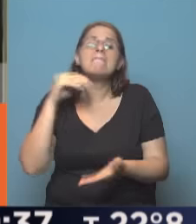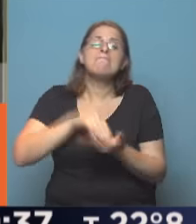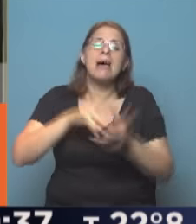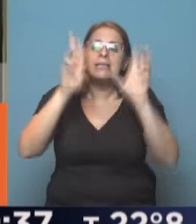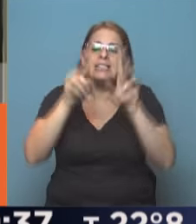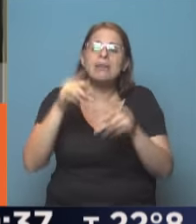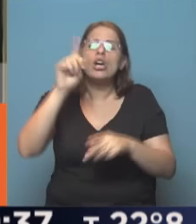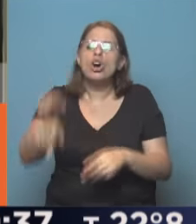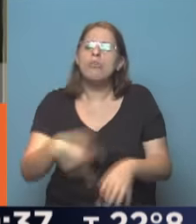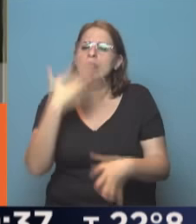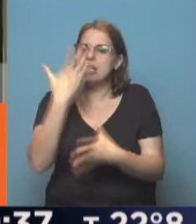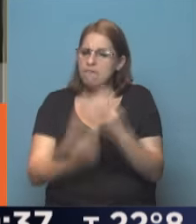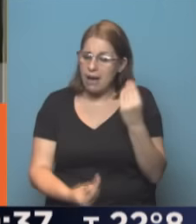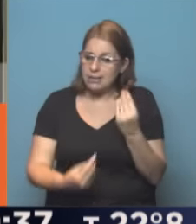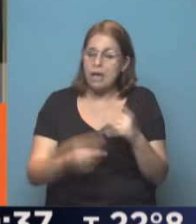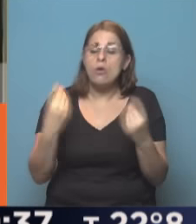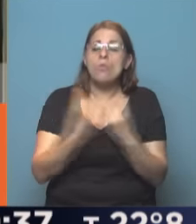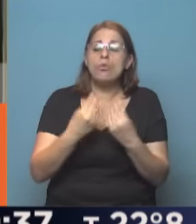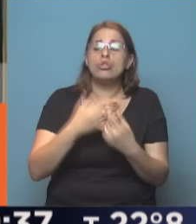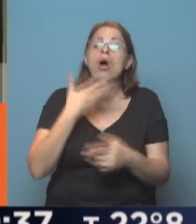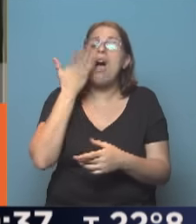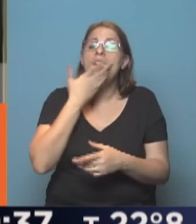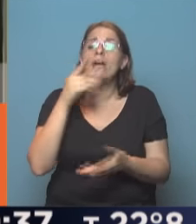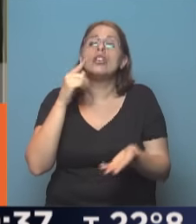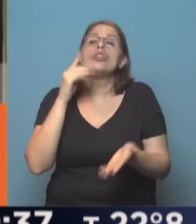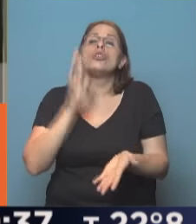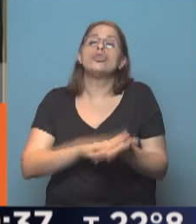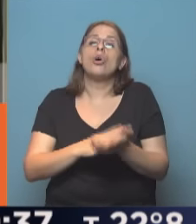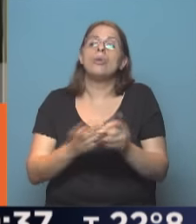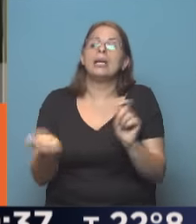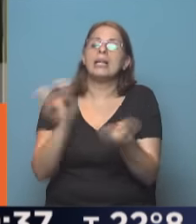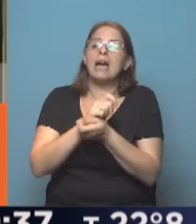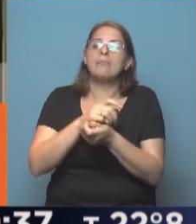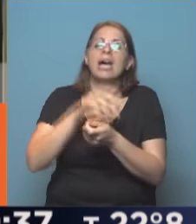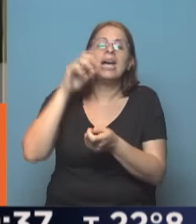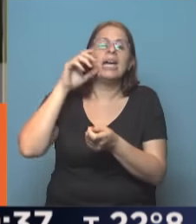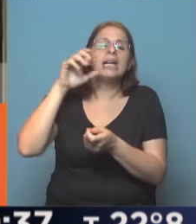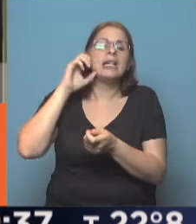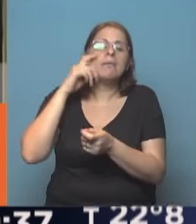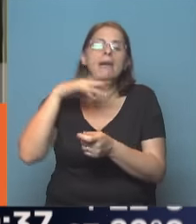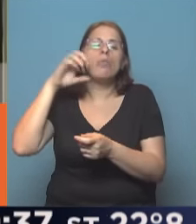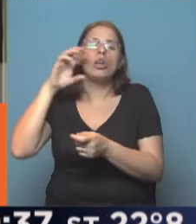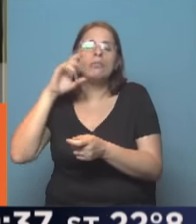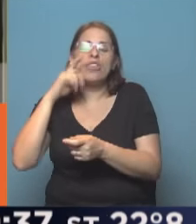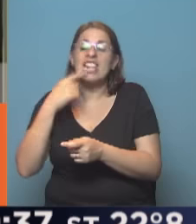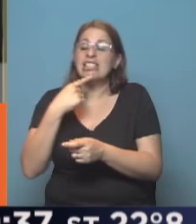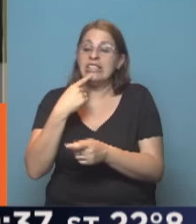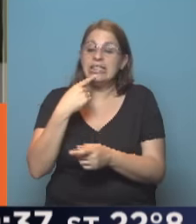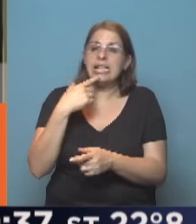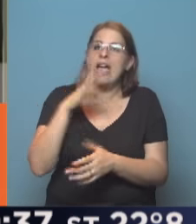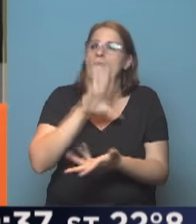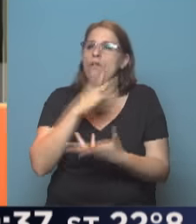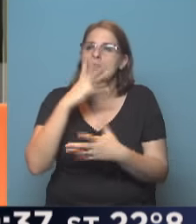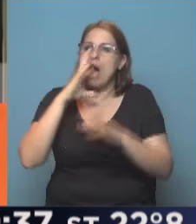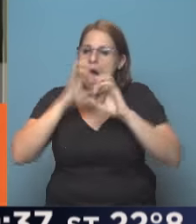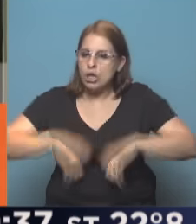¿En qué radicaron esas fallas? Porque mucho se habló también del traspaso de EGB a Polimodal y si hubo una animosidad, digamos, de ocultar en qué